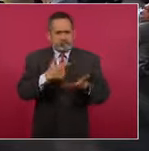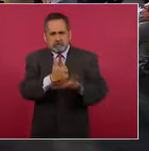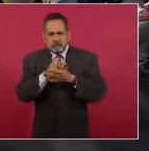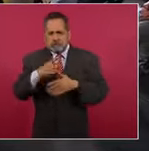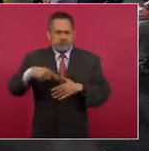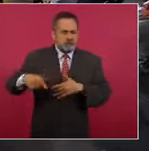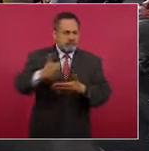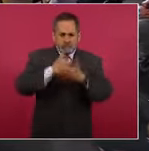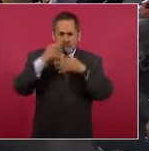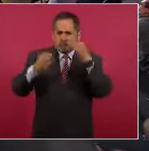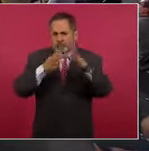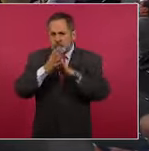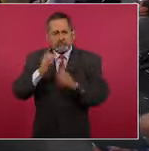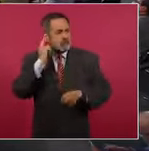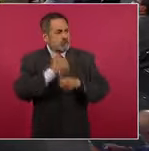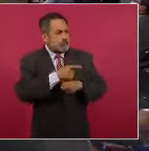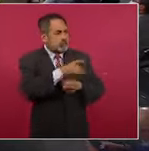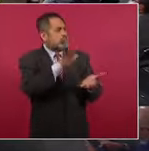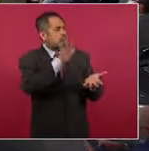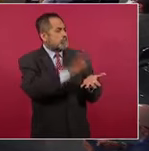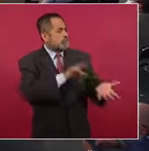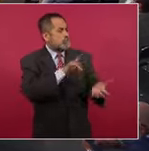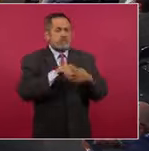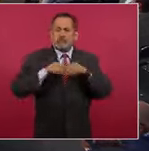todos a